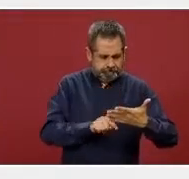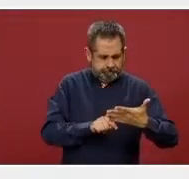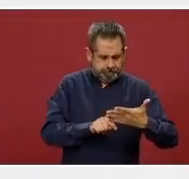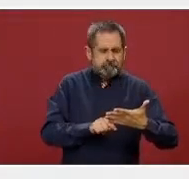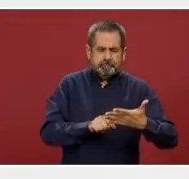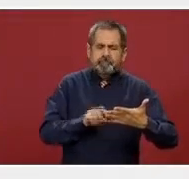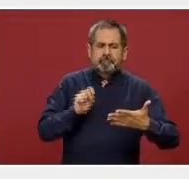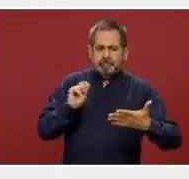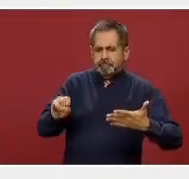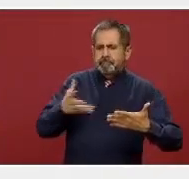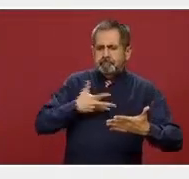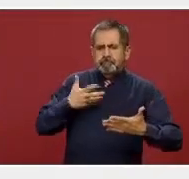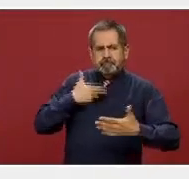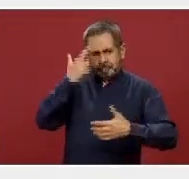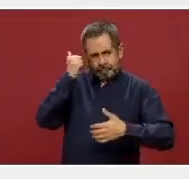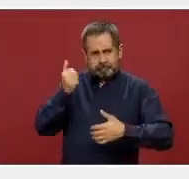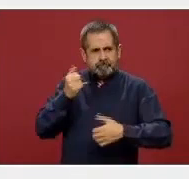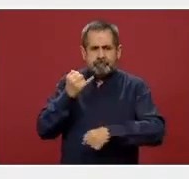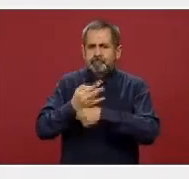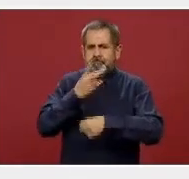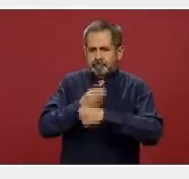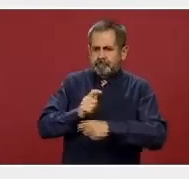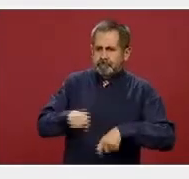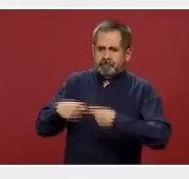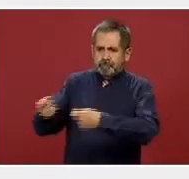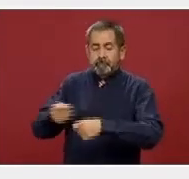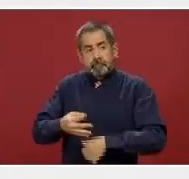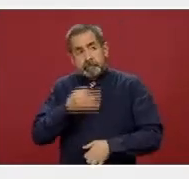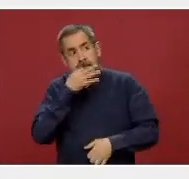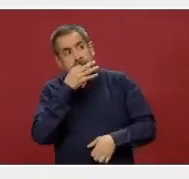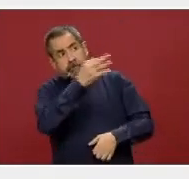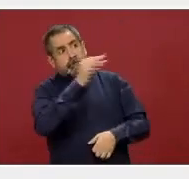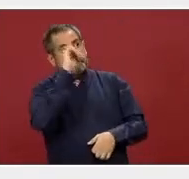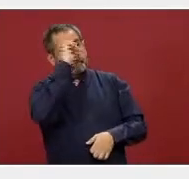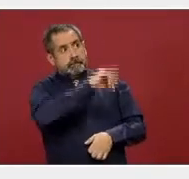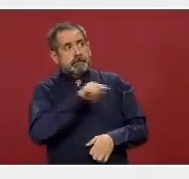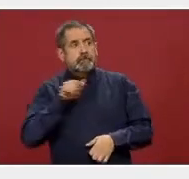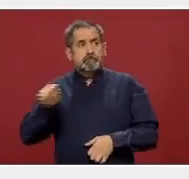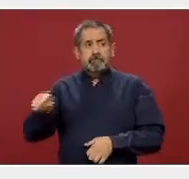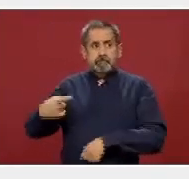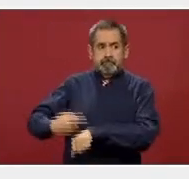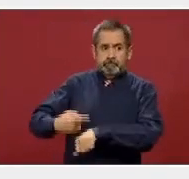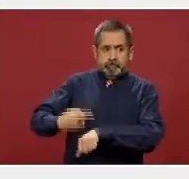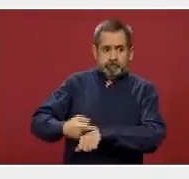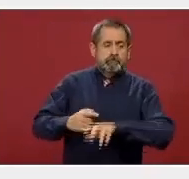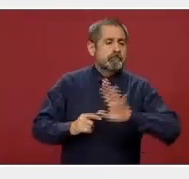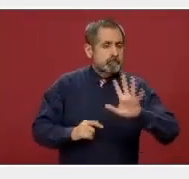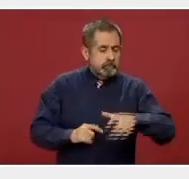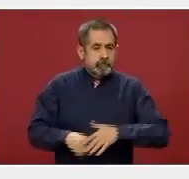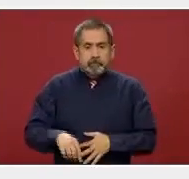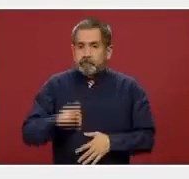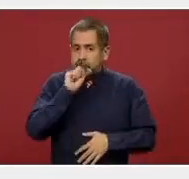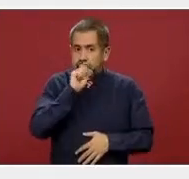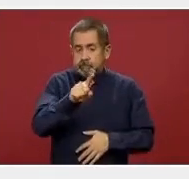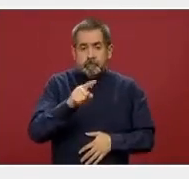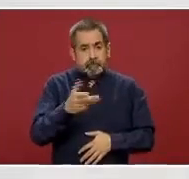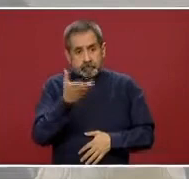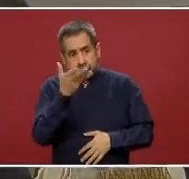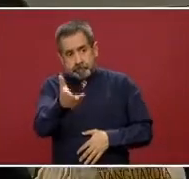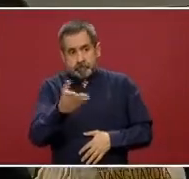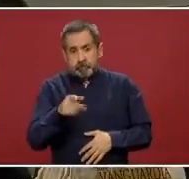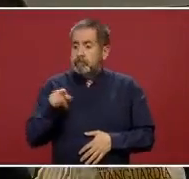la incapacidad digital, se notifica al patrón, ¿verdad?, pero también le pedimos a las personas